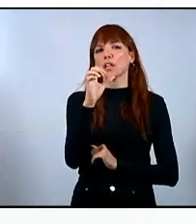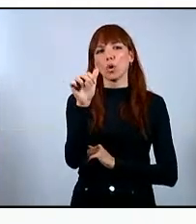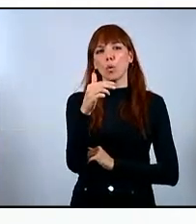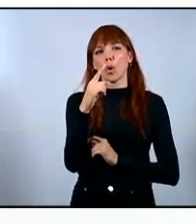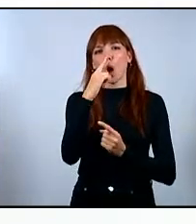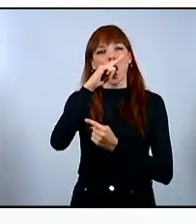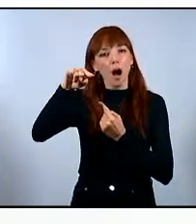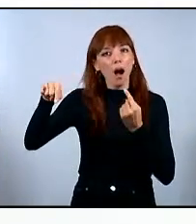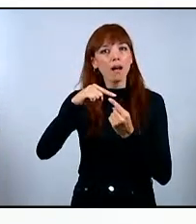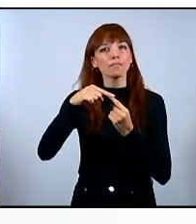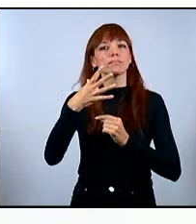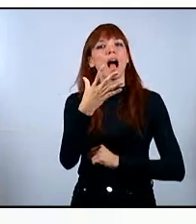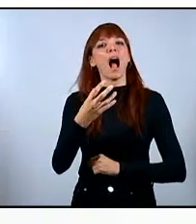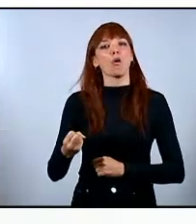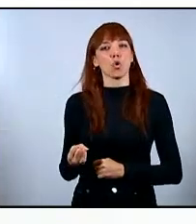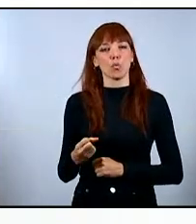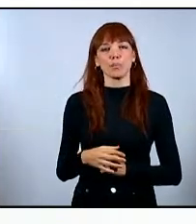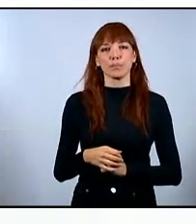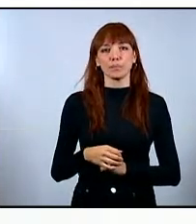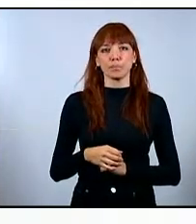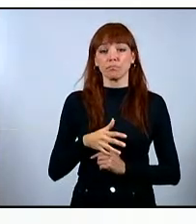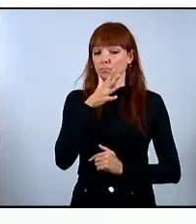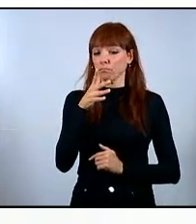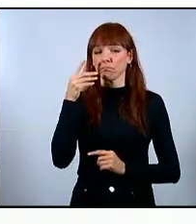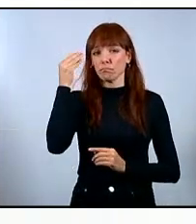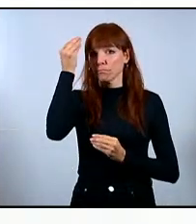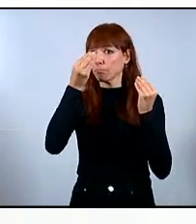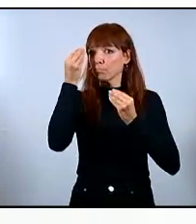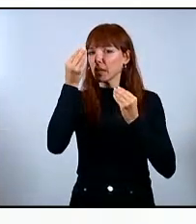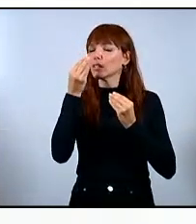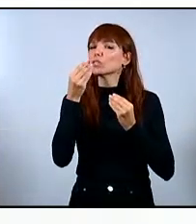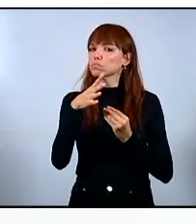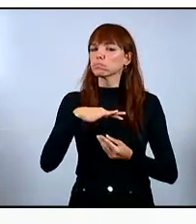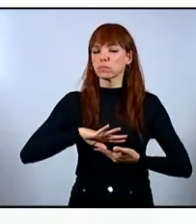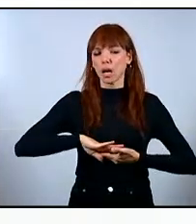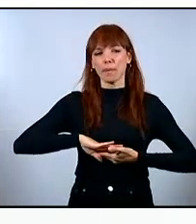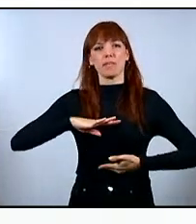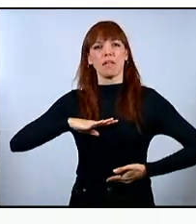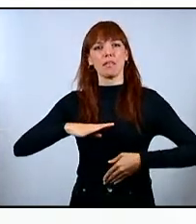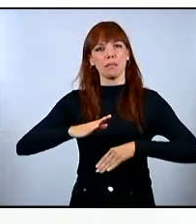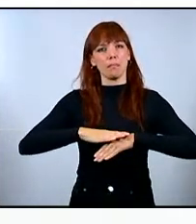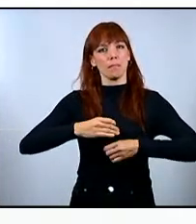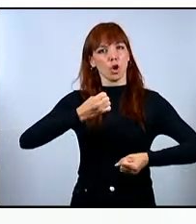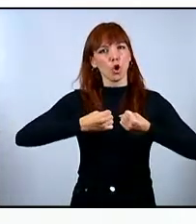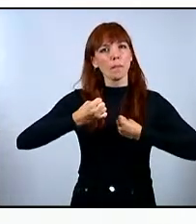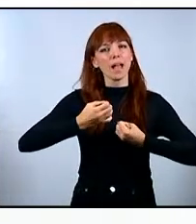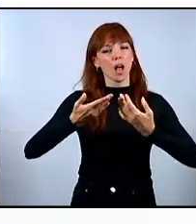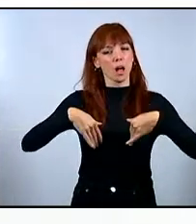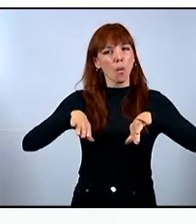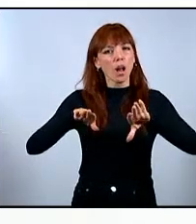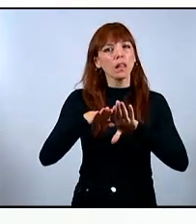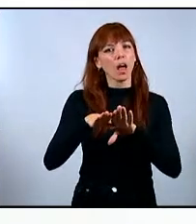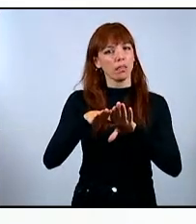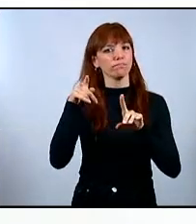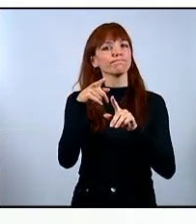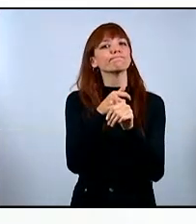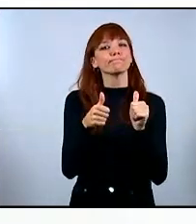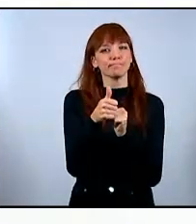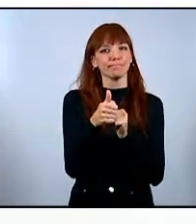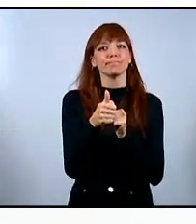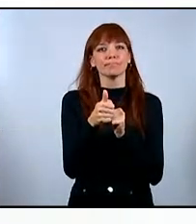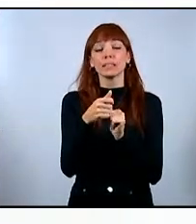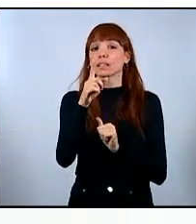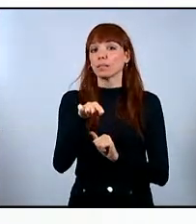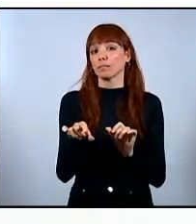Este Gobierno cree en los principios de progresividad, de capacidad económica y de igualdad. Y, por supuesto, también creemos en